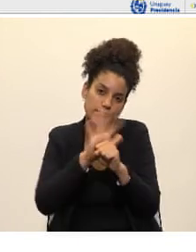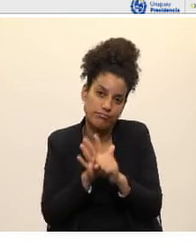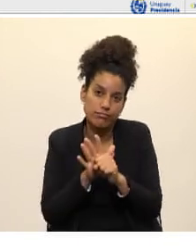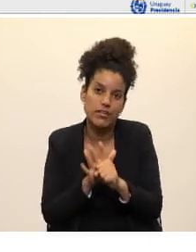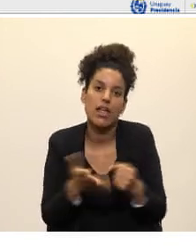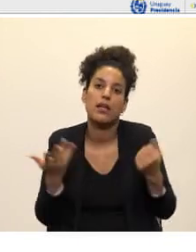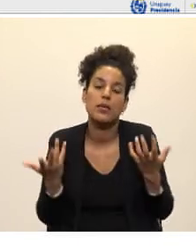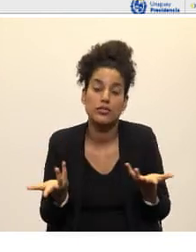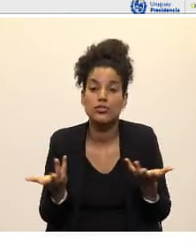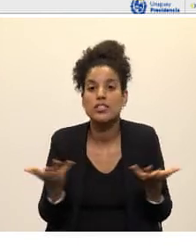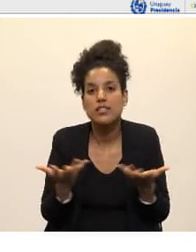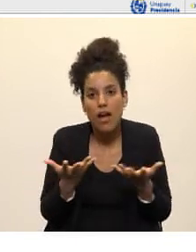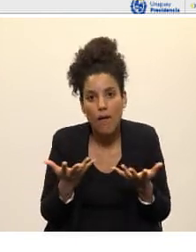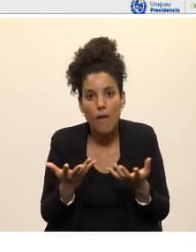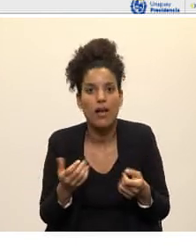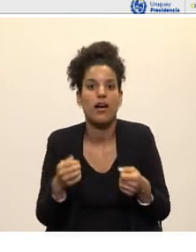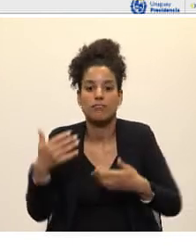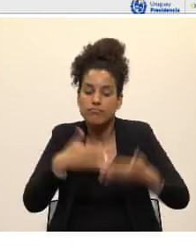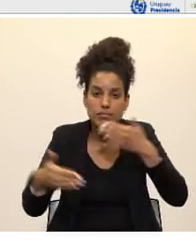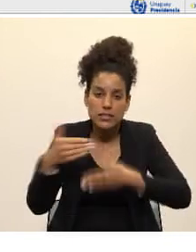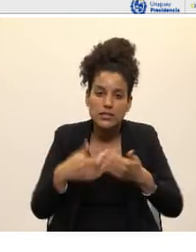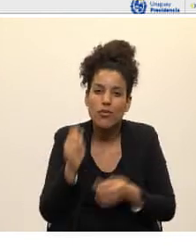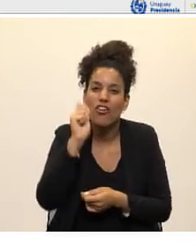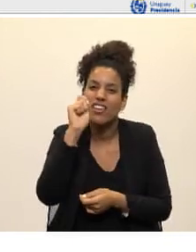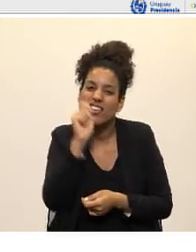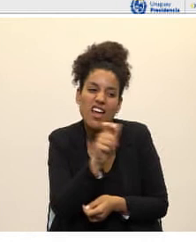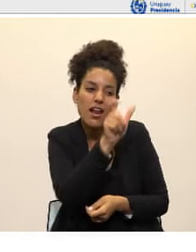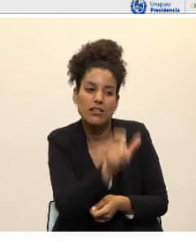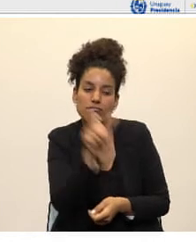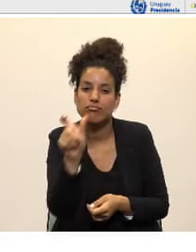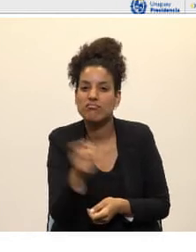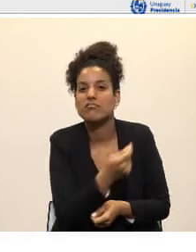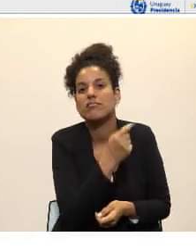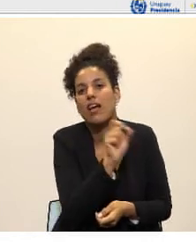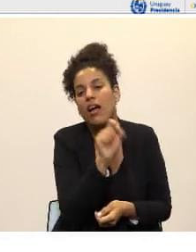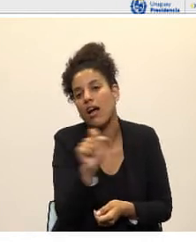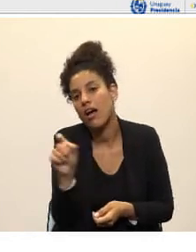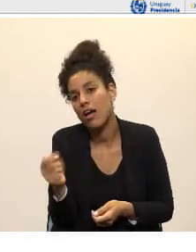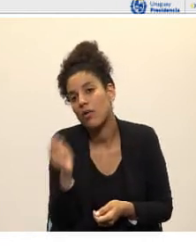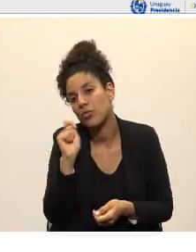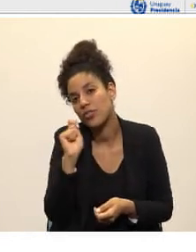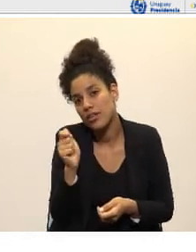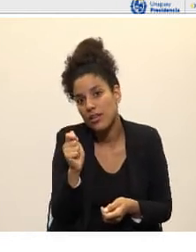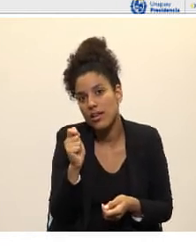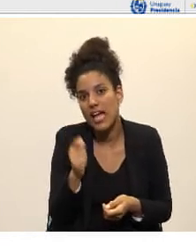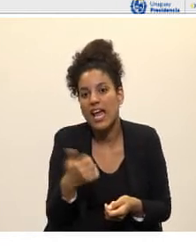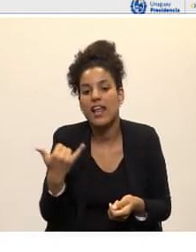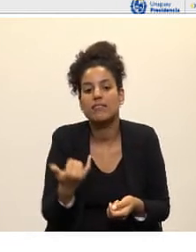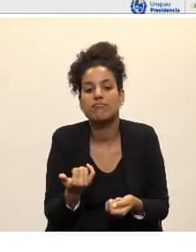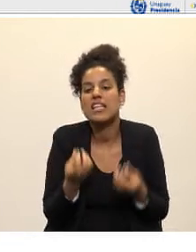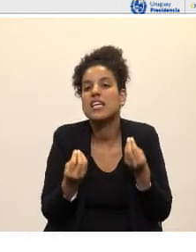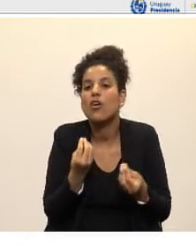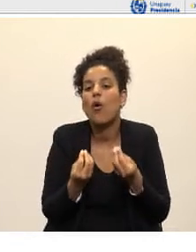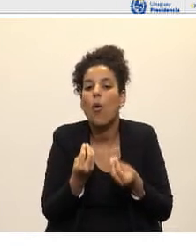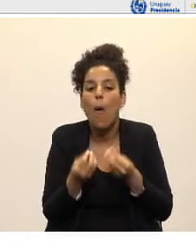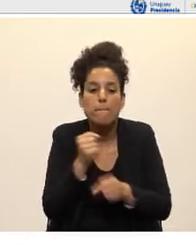ese momento inicial, quiénes somos, dónde estamos, y construir estrategias concretas para los problemas. Yo creo que parte